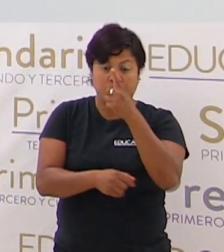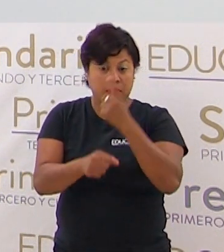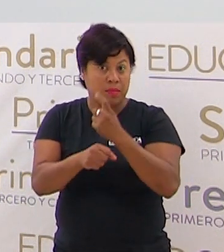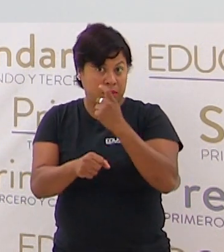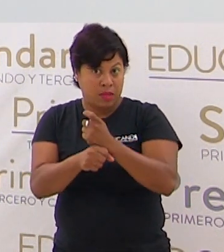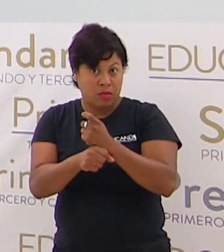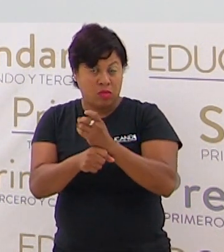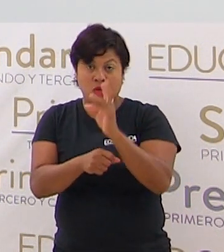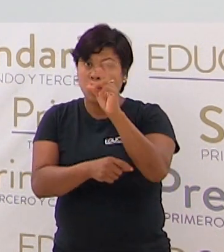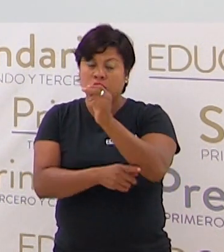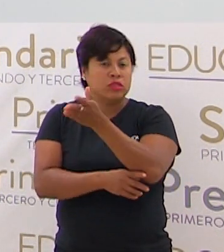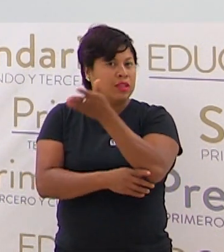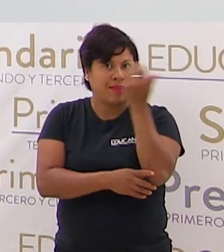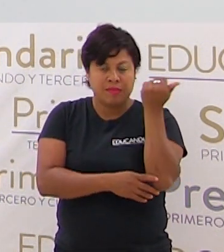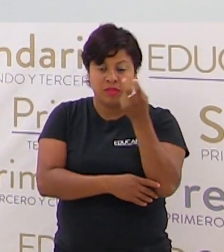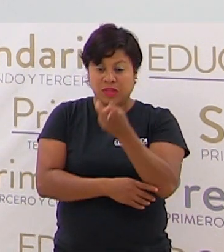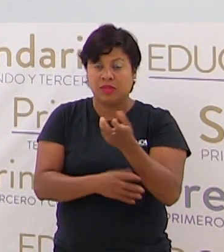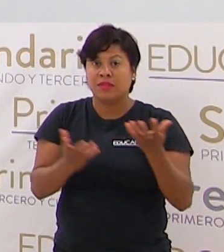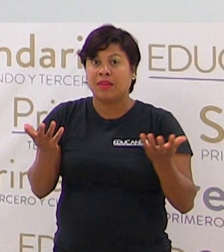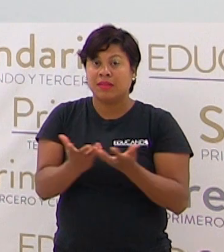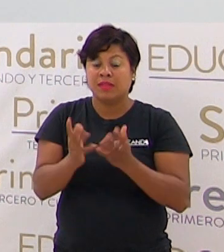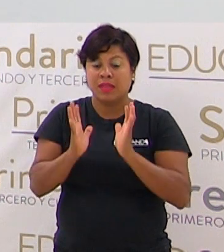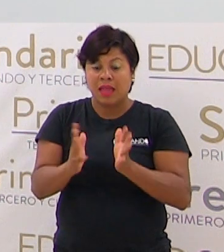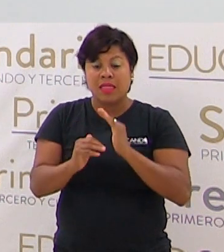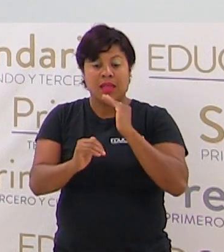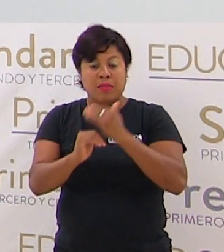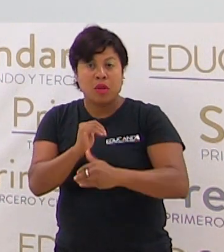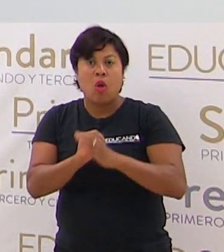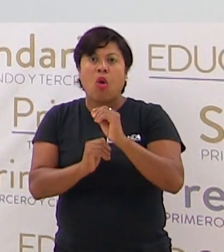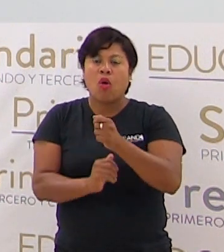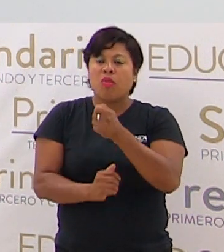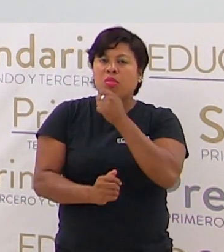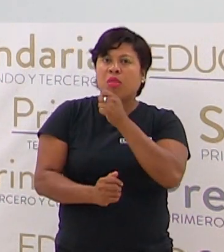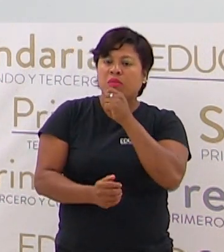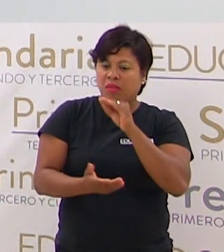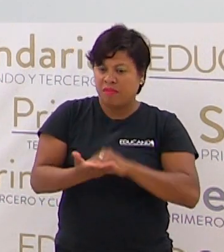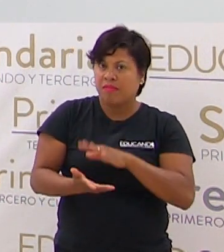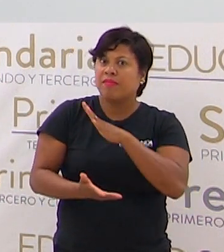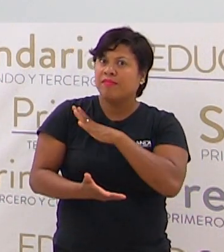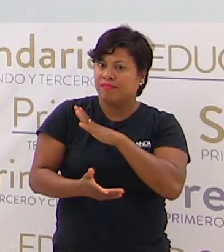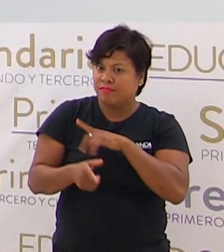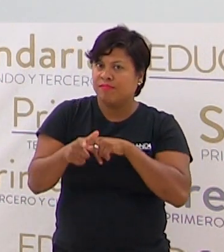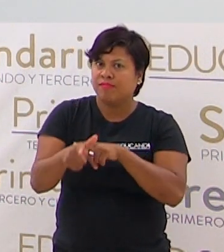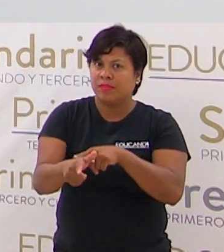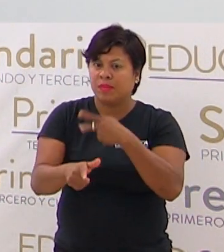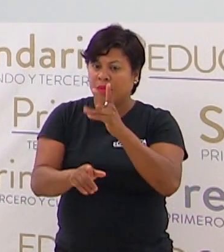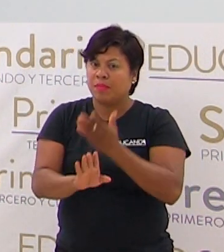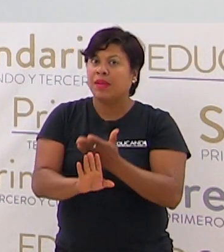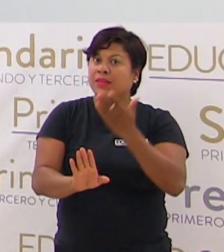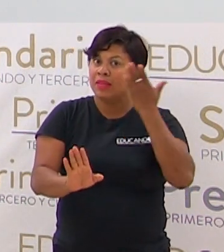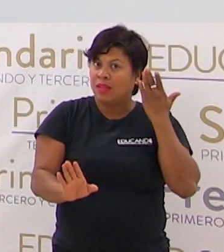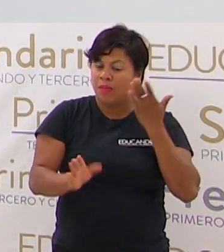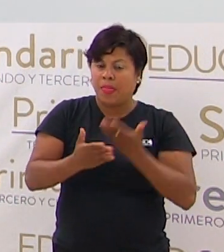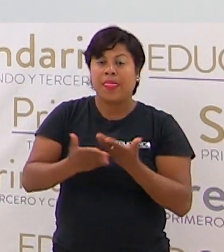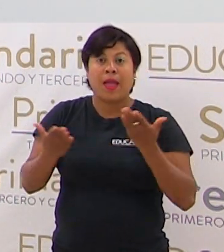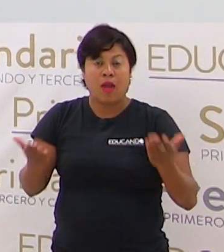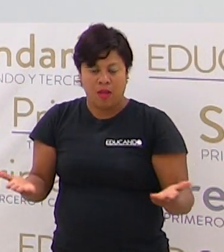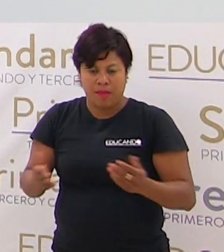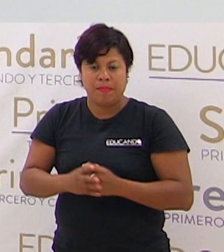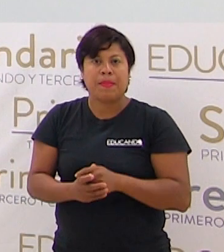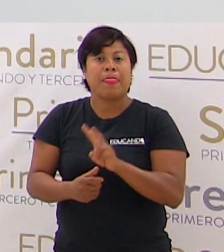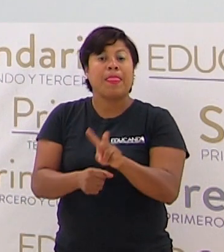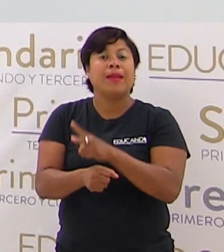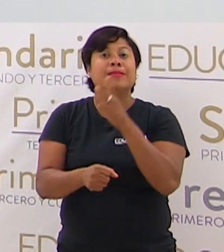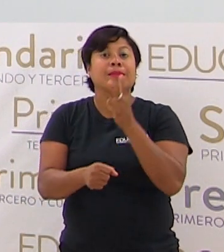que no sabemos si la acción ya terminó o, no, o todavía sigue vigente, pero en el pasado. Ahora, la